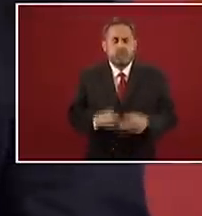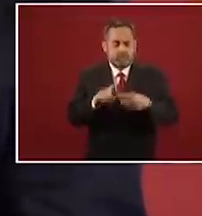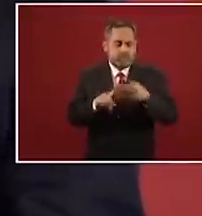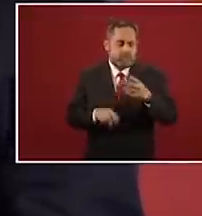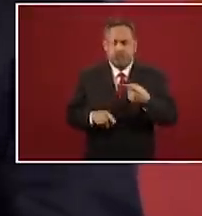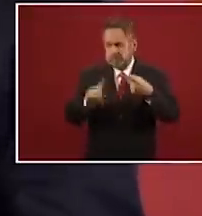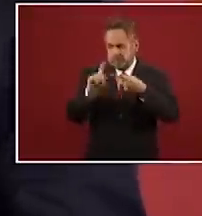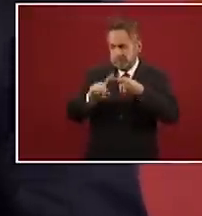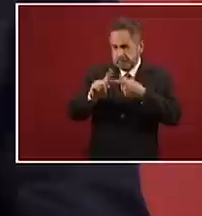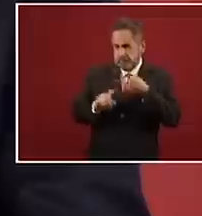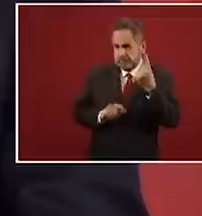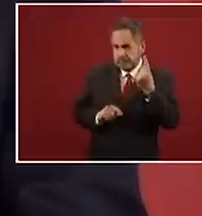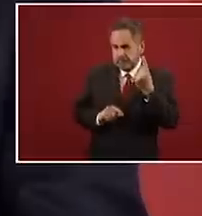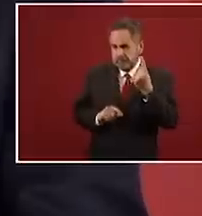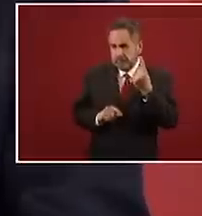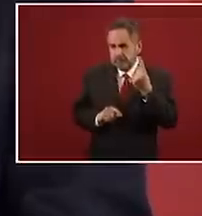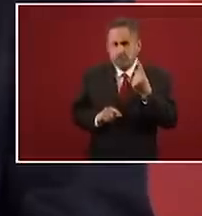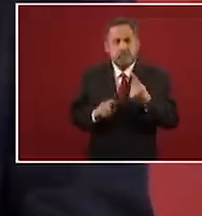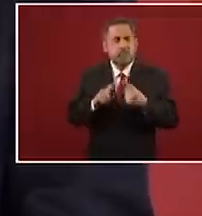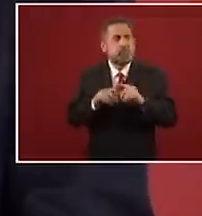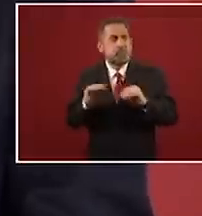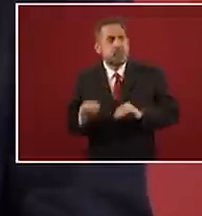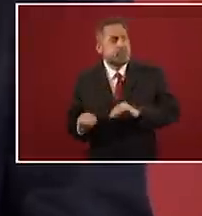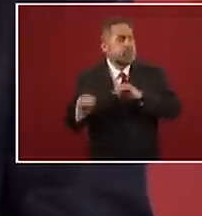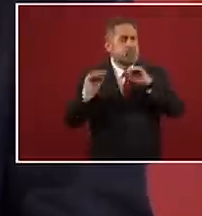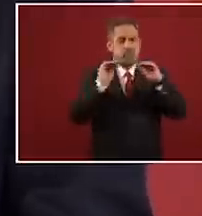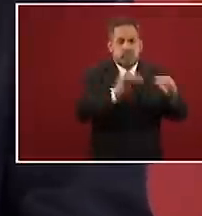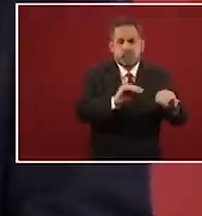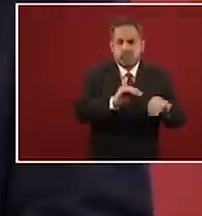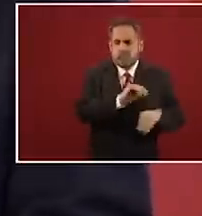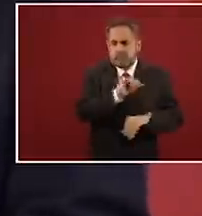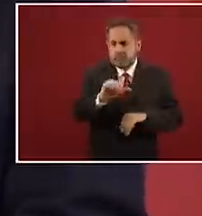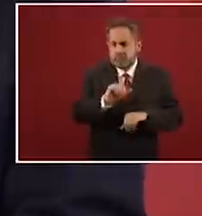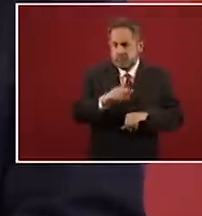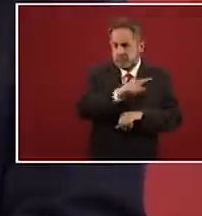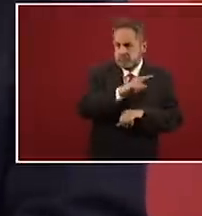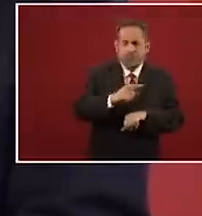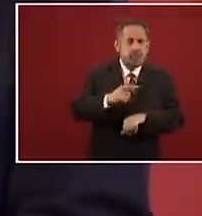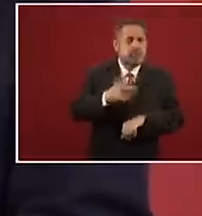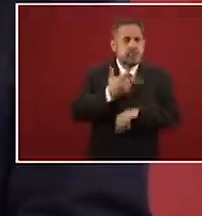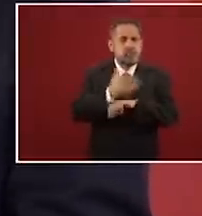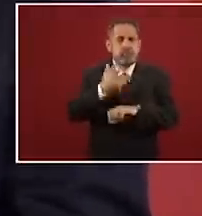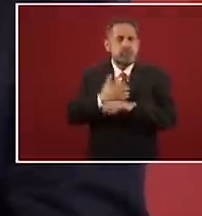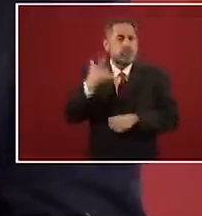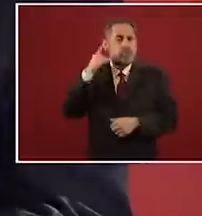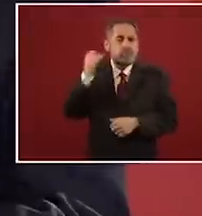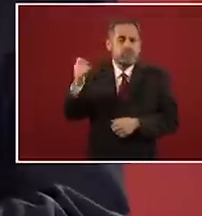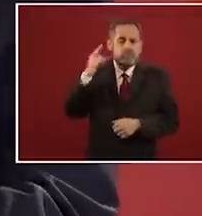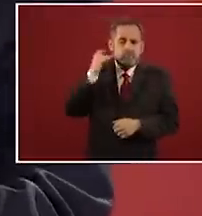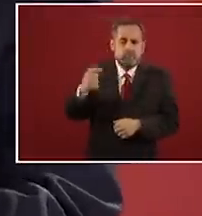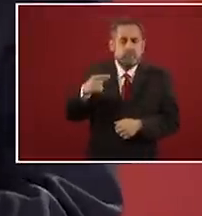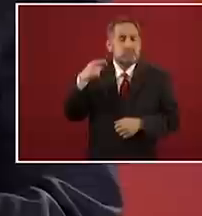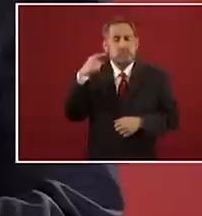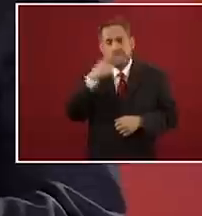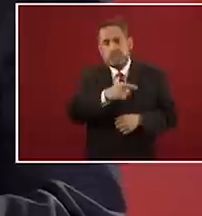decidió que se trasladara el avión a California porque es donde se le da el